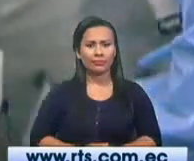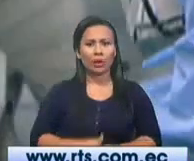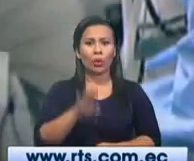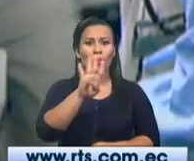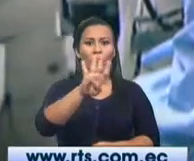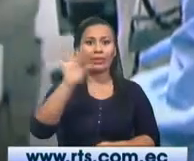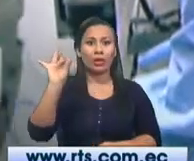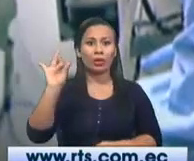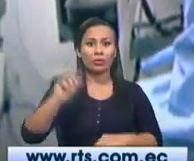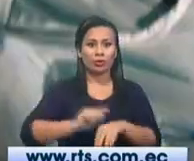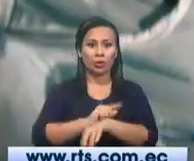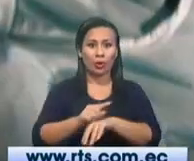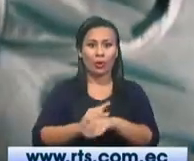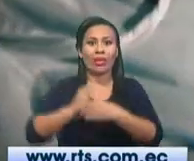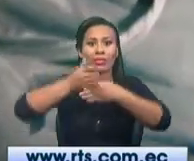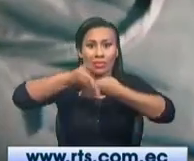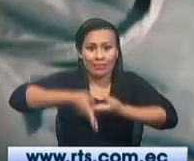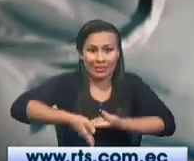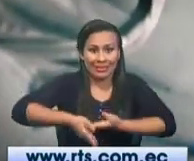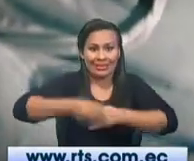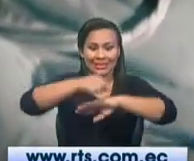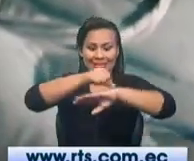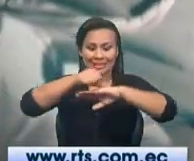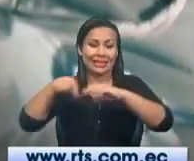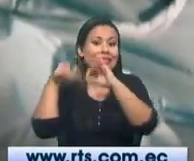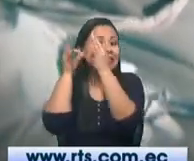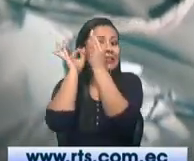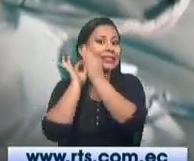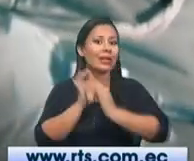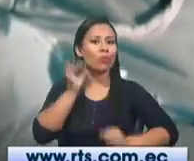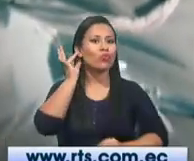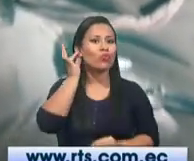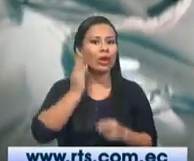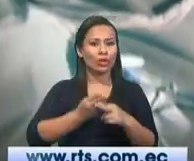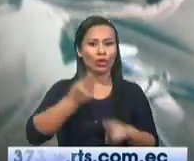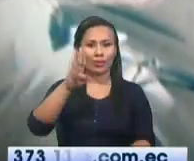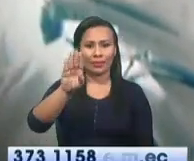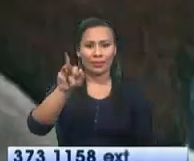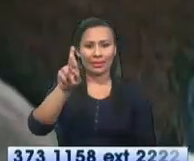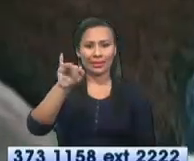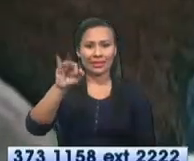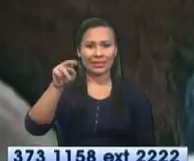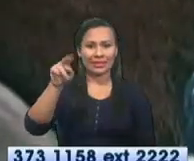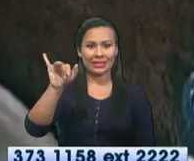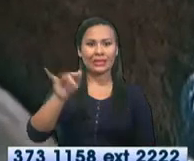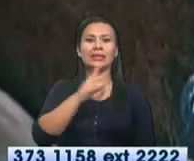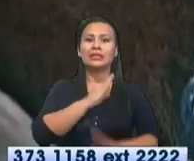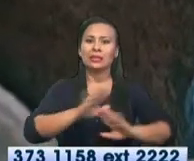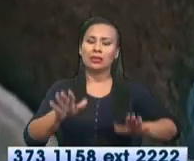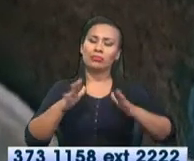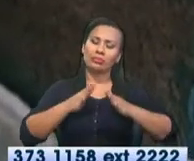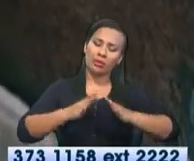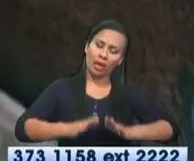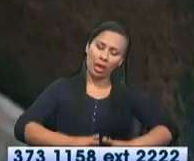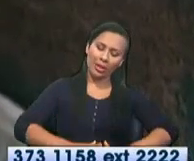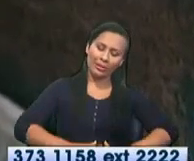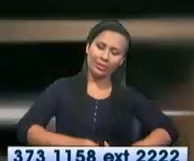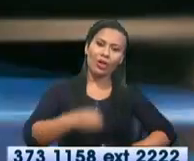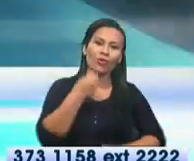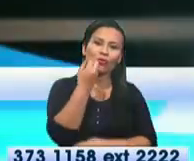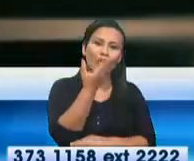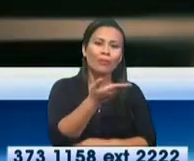48 horas después de la cirugía a la que Britney fue sometida y guardando estricto reposo, ella nos cuenta sus